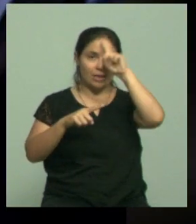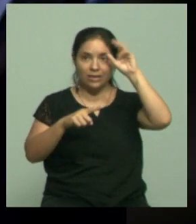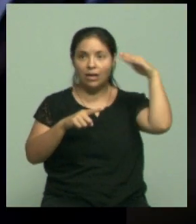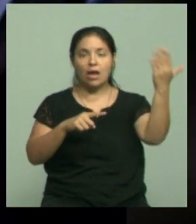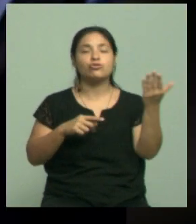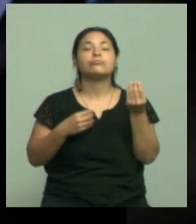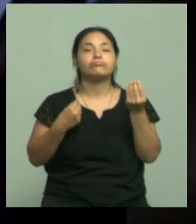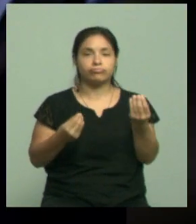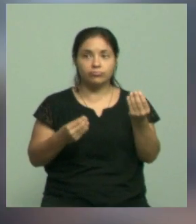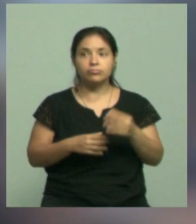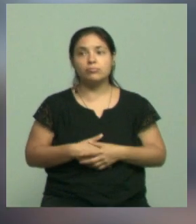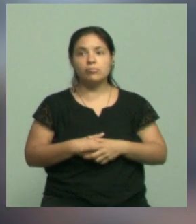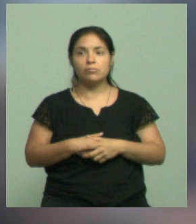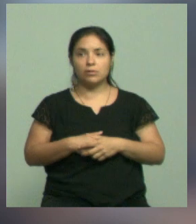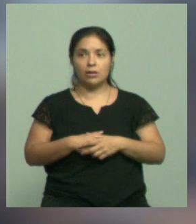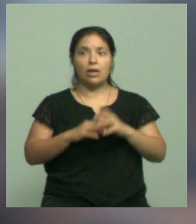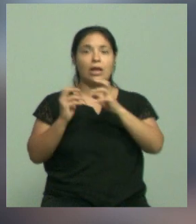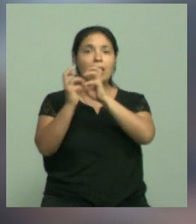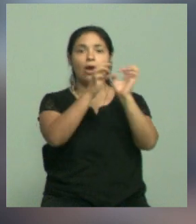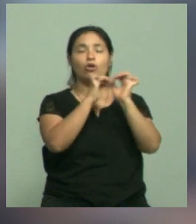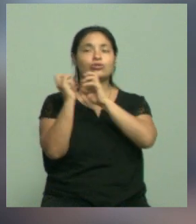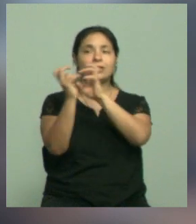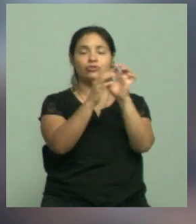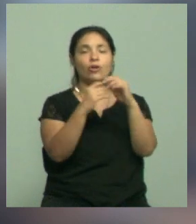que dejaría de participar del proceso de negociación del acuerdo